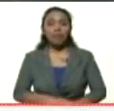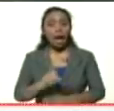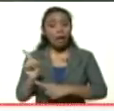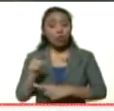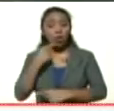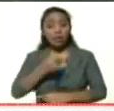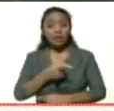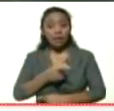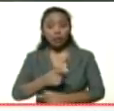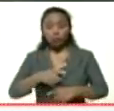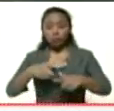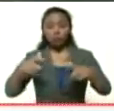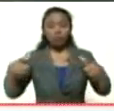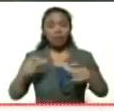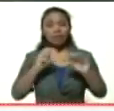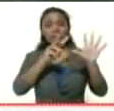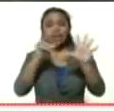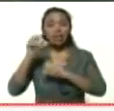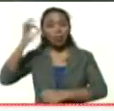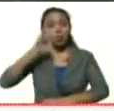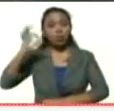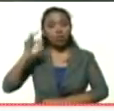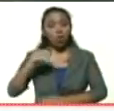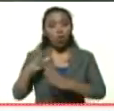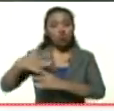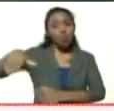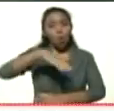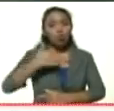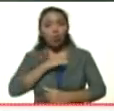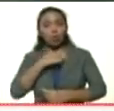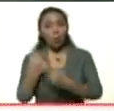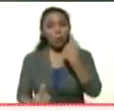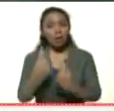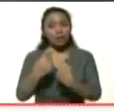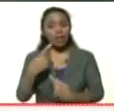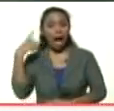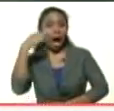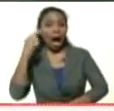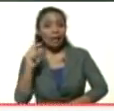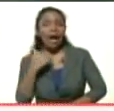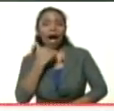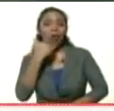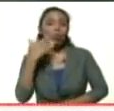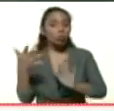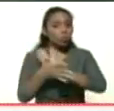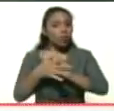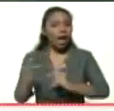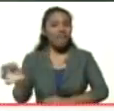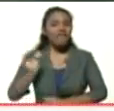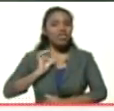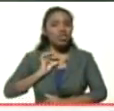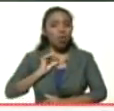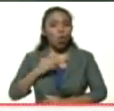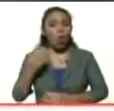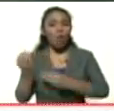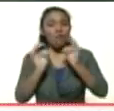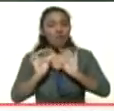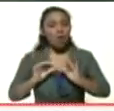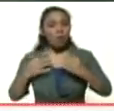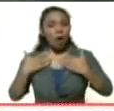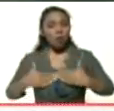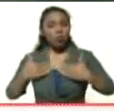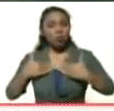la gran mayoría, casi el 70% de todos nuestros pacientes presentan una condición